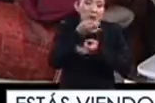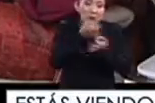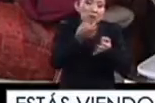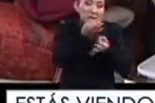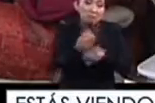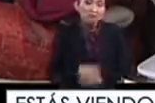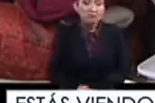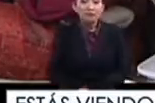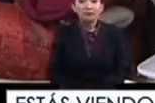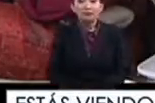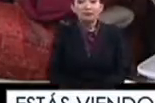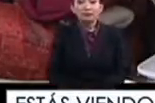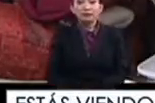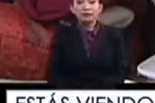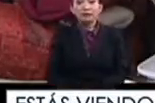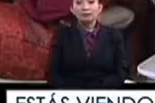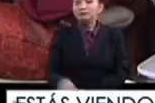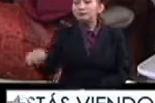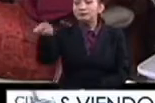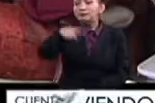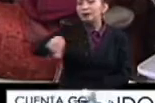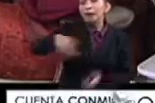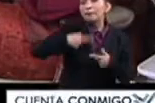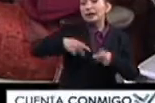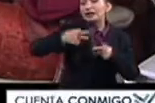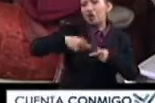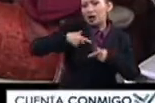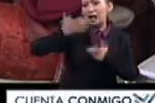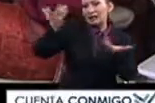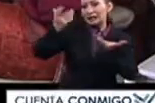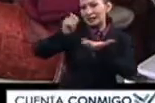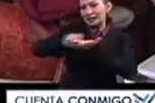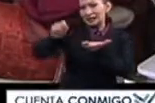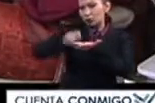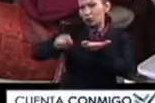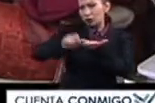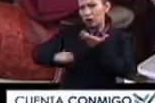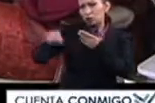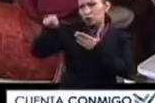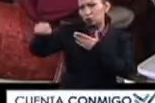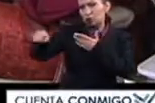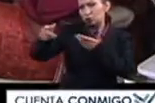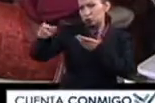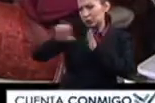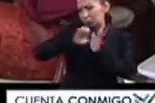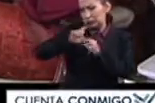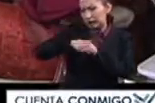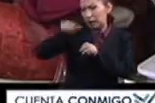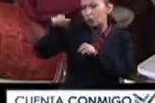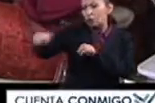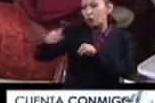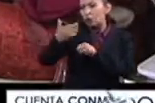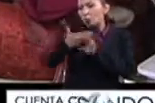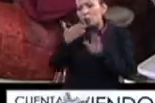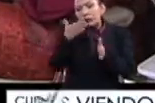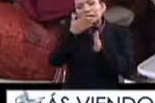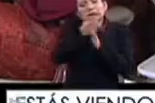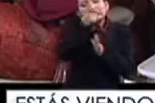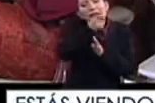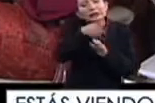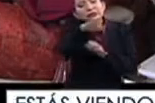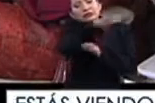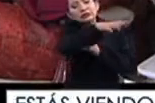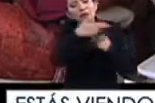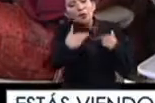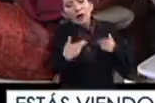sí. Claro. Los escritores, tú particularmente, pues tocas mucho, te acercas demasiado al concepto de